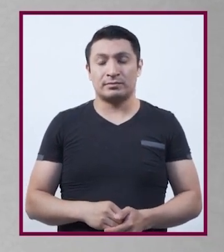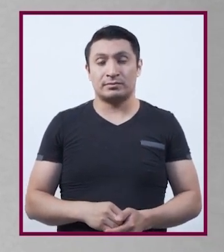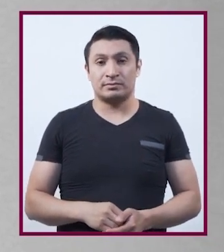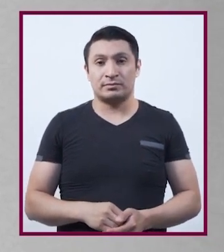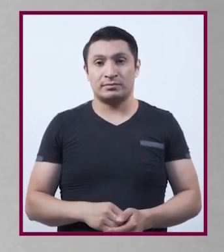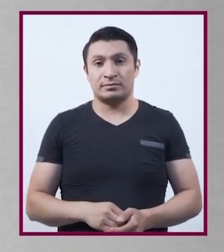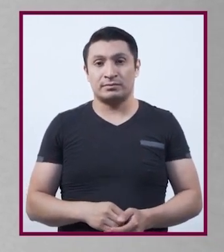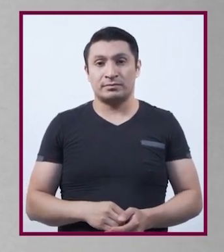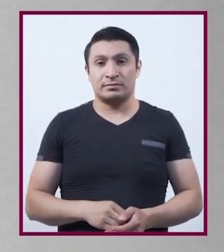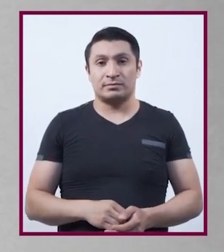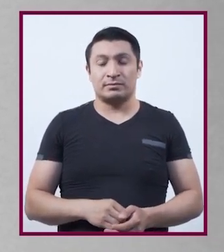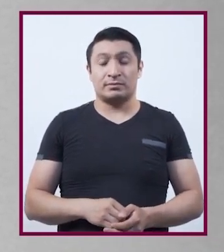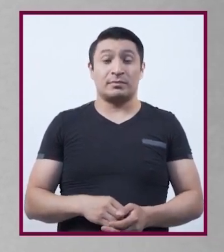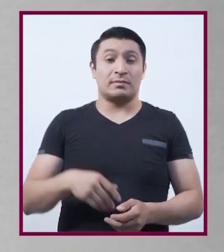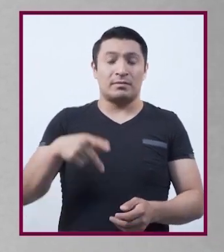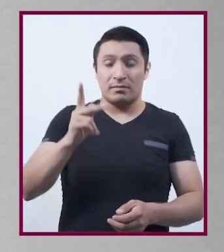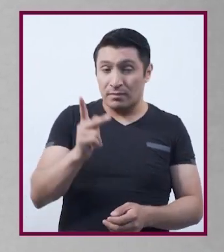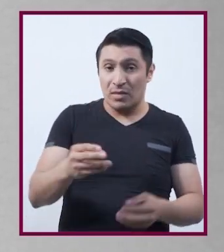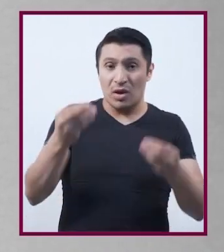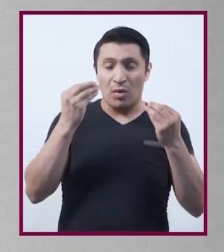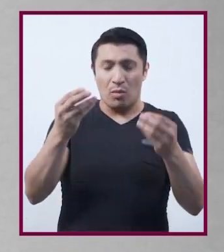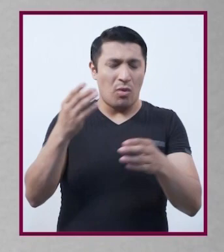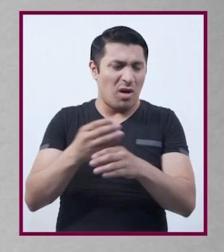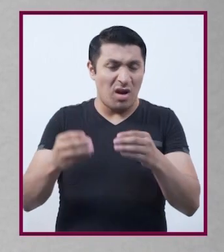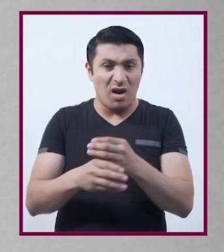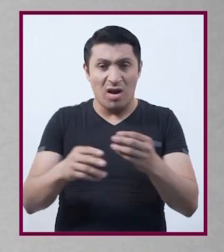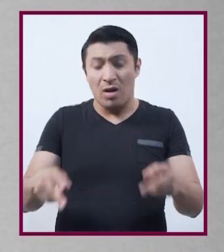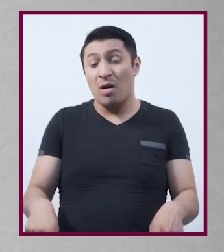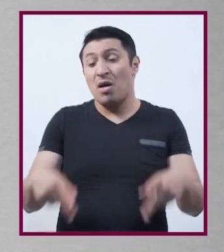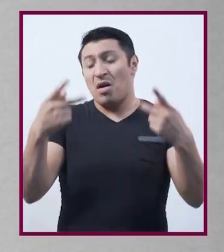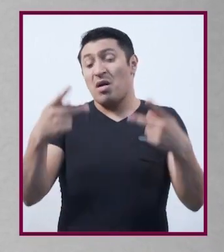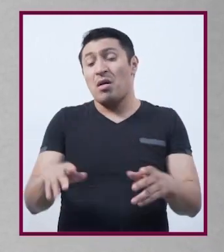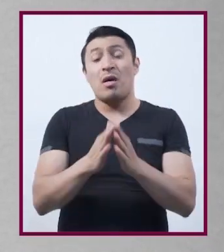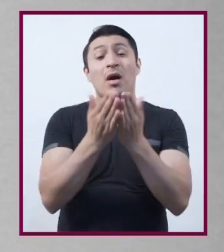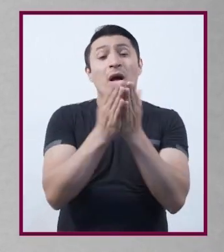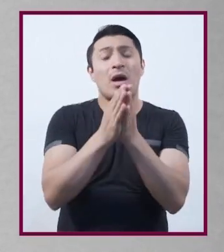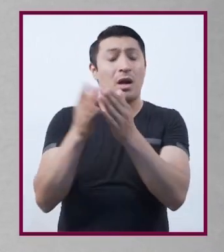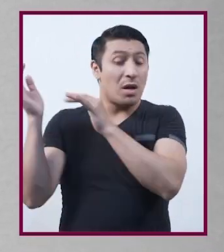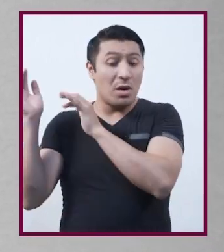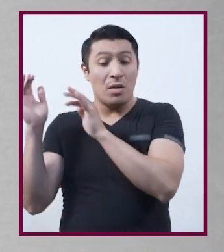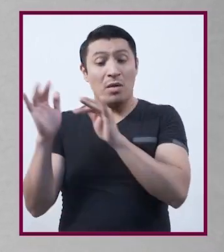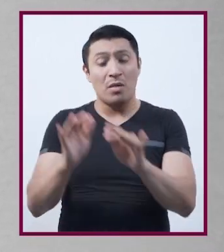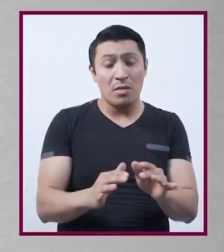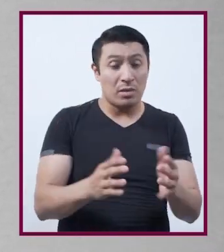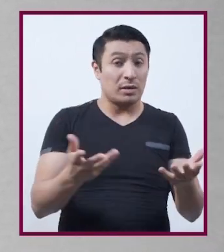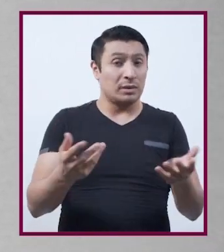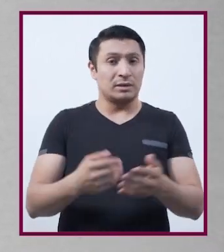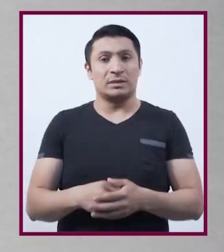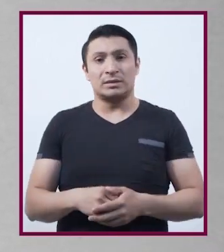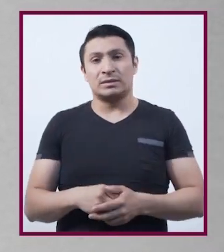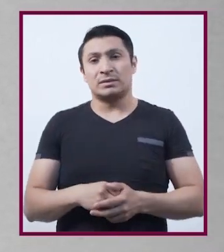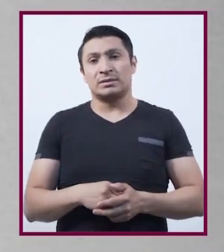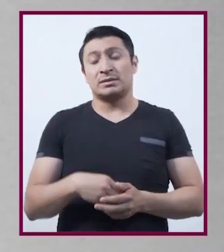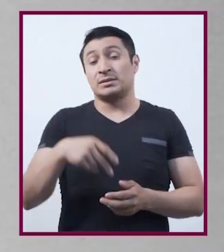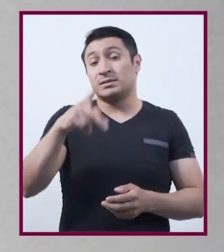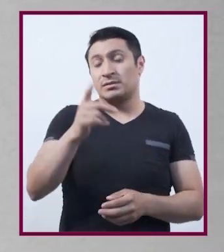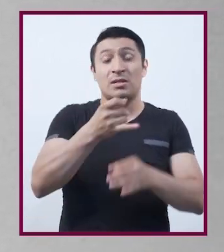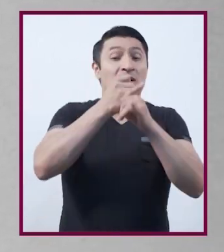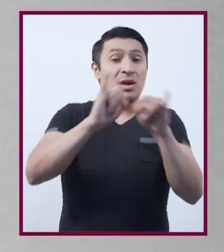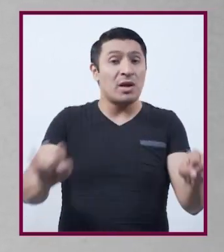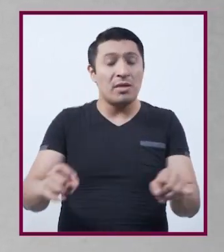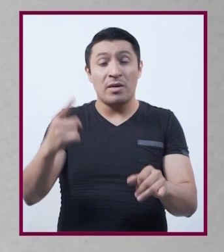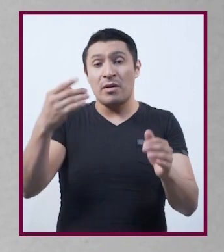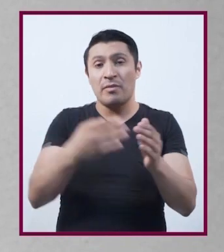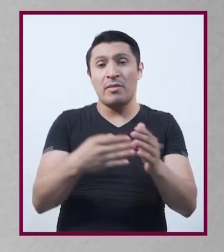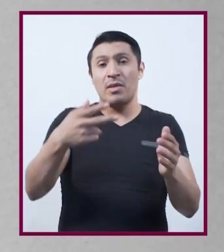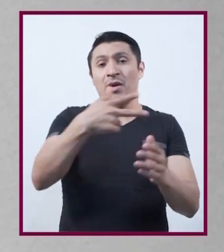1821, cuyo bicentenario estamos conmemorando, implicó la ruptura de ese aislamiento que había